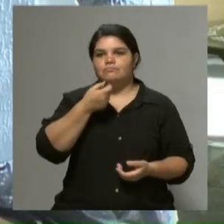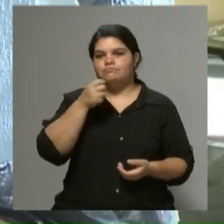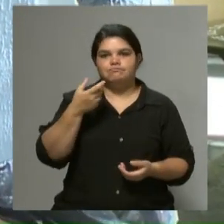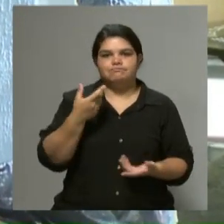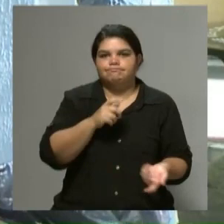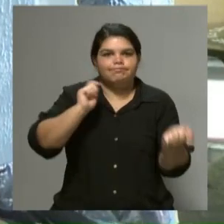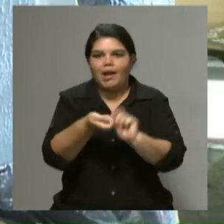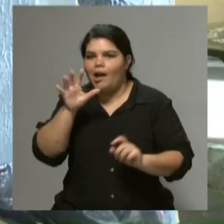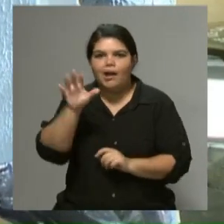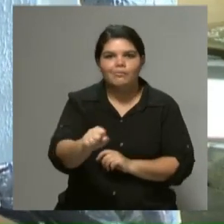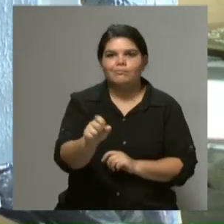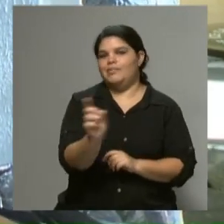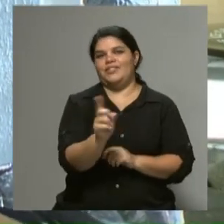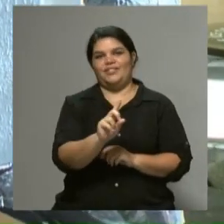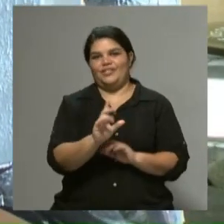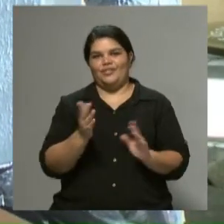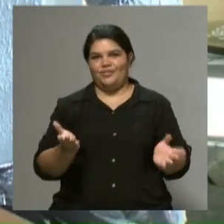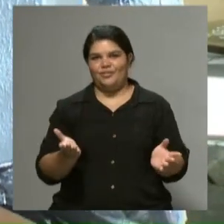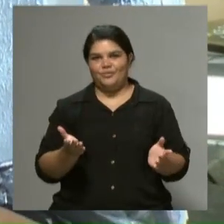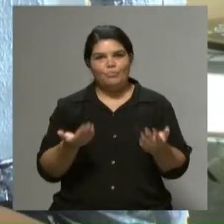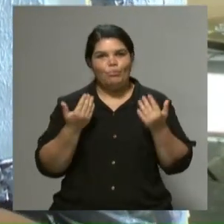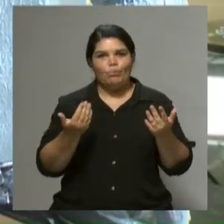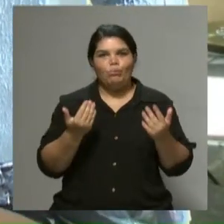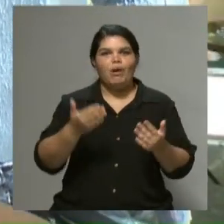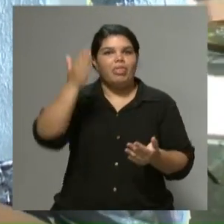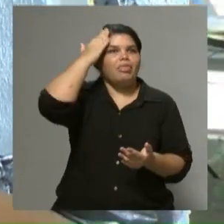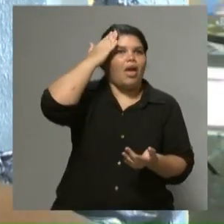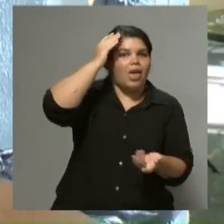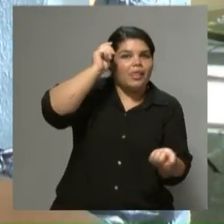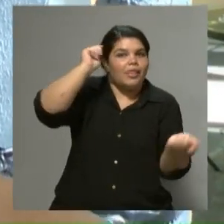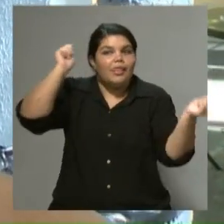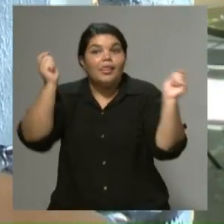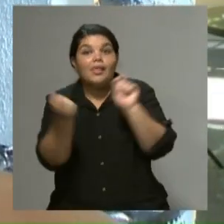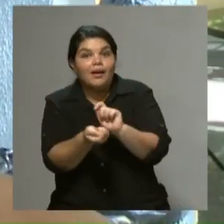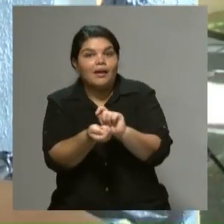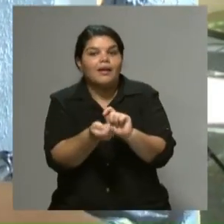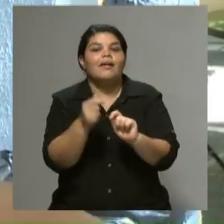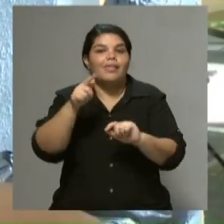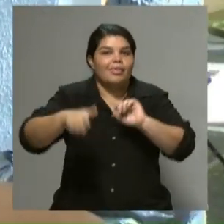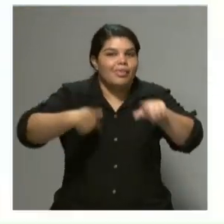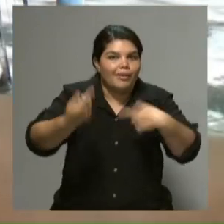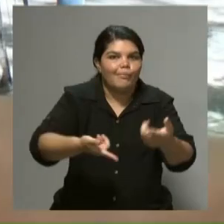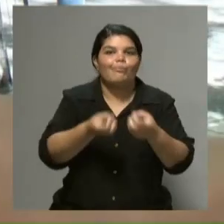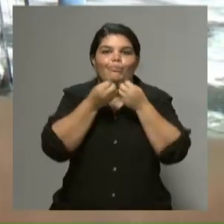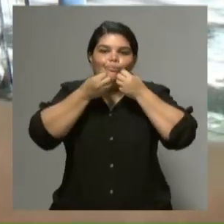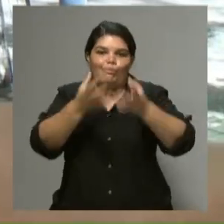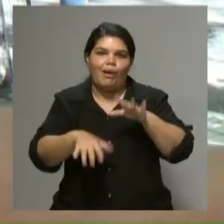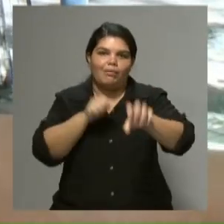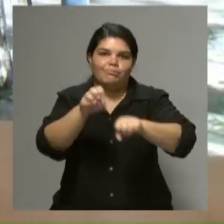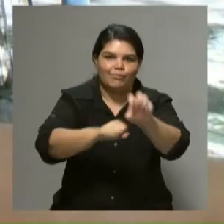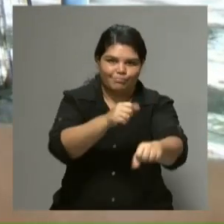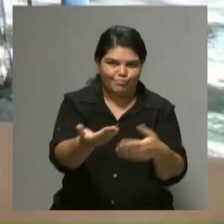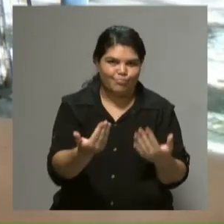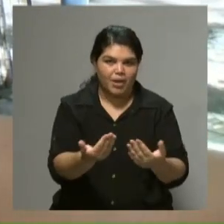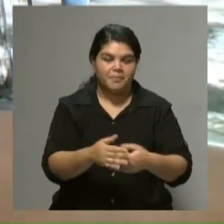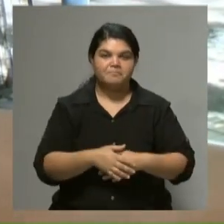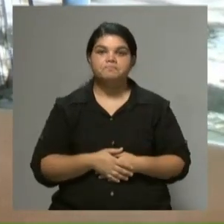pero sí, faltaría por ahí un poquito de cambio cultural, más que nada, para que mejore un poco todo. Soy abogada, soy